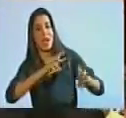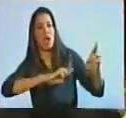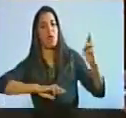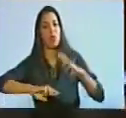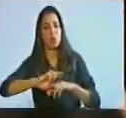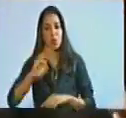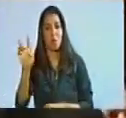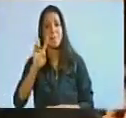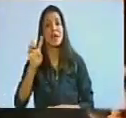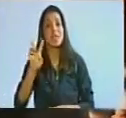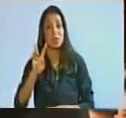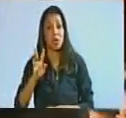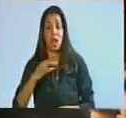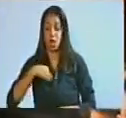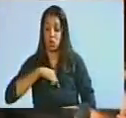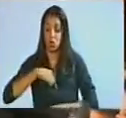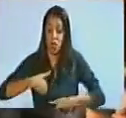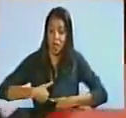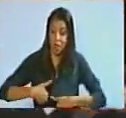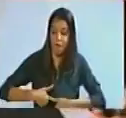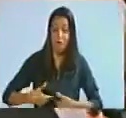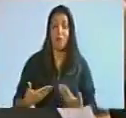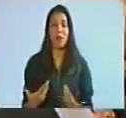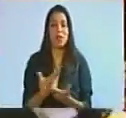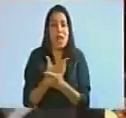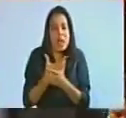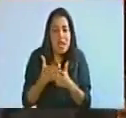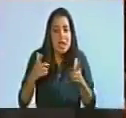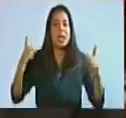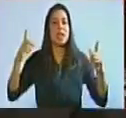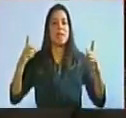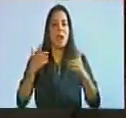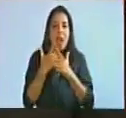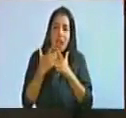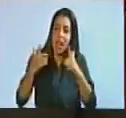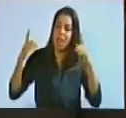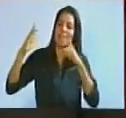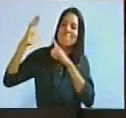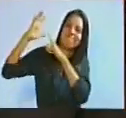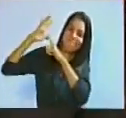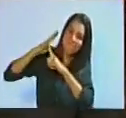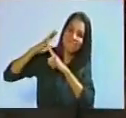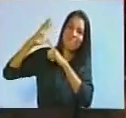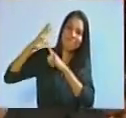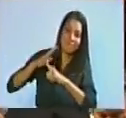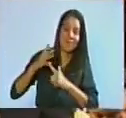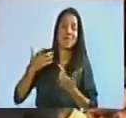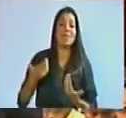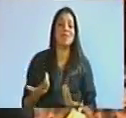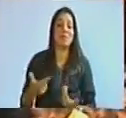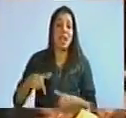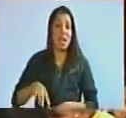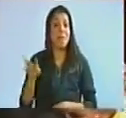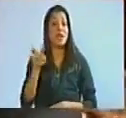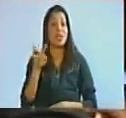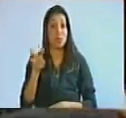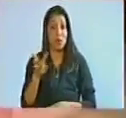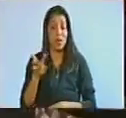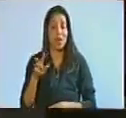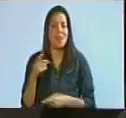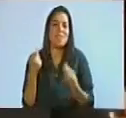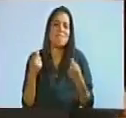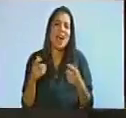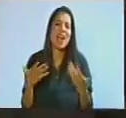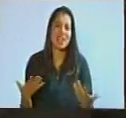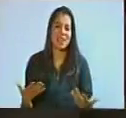bolivariano que estamos, de soberanía, de independencia, que estamos desarrollando desde Venezuela y que busca